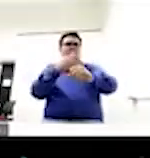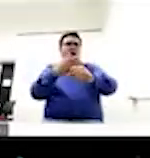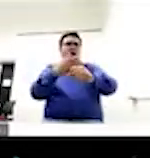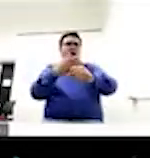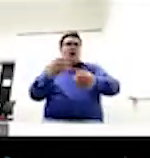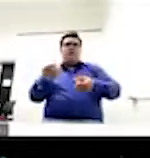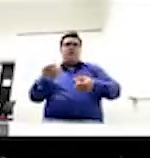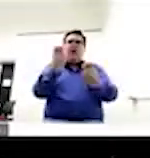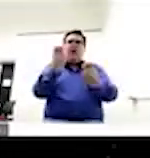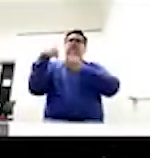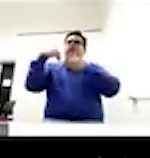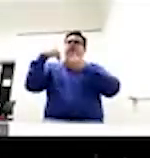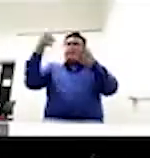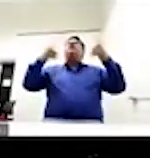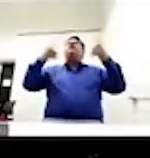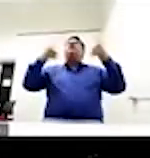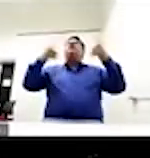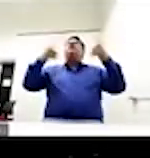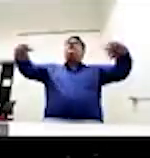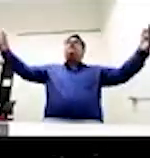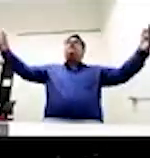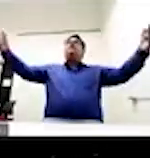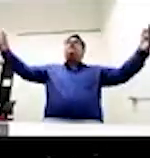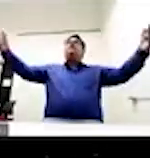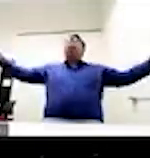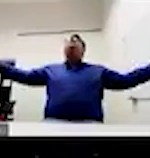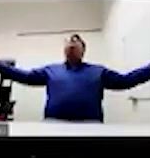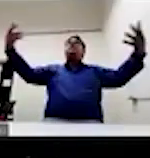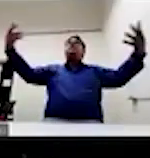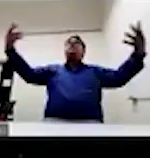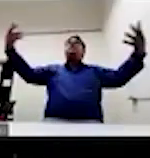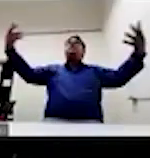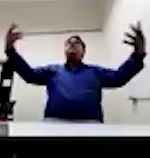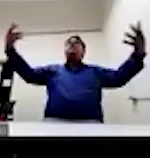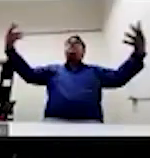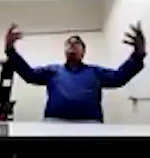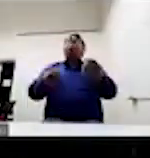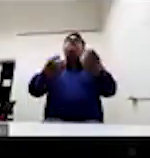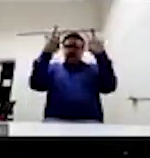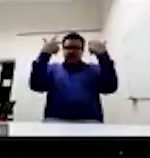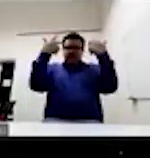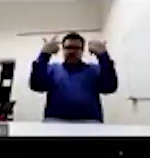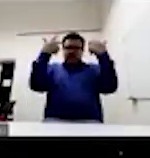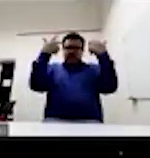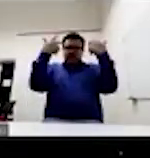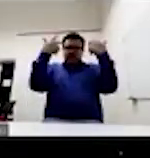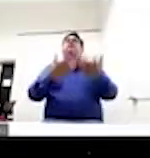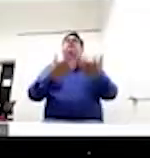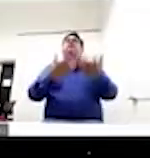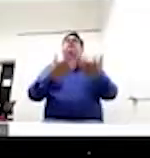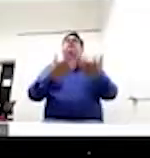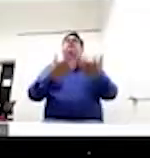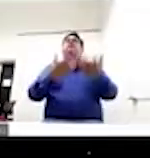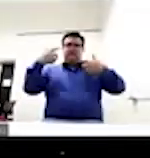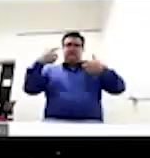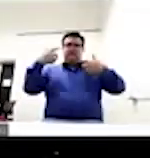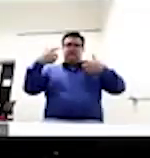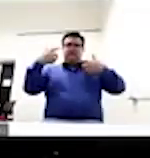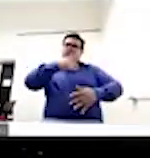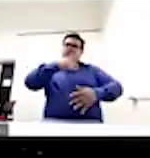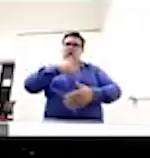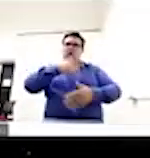deja devorar por la bestia. Recupera los tesoros y procede a rasgar lentamente el costado de la